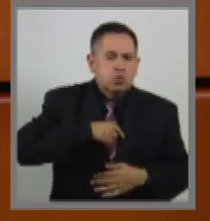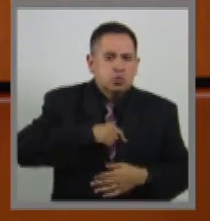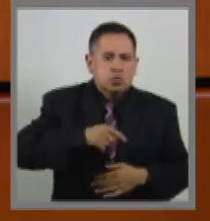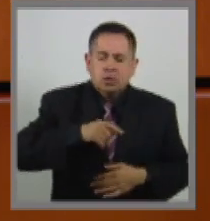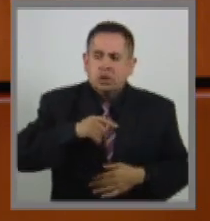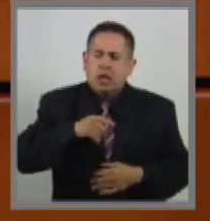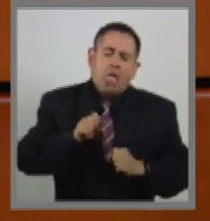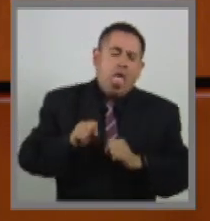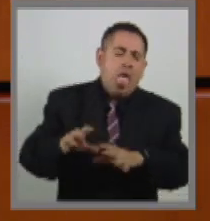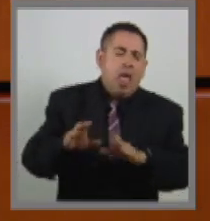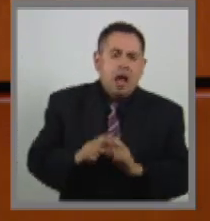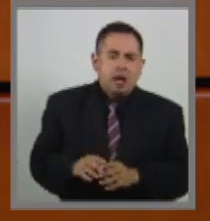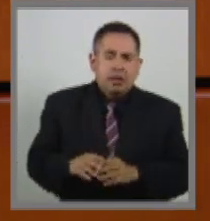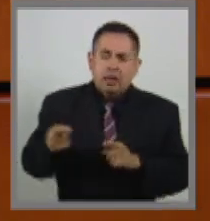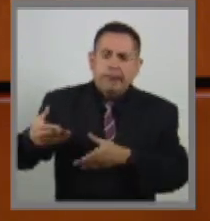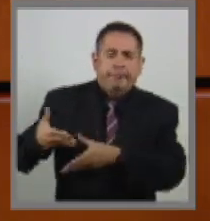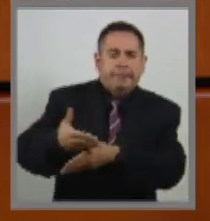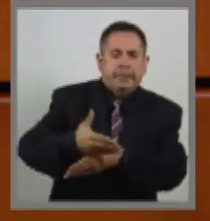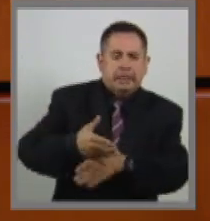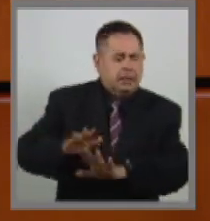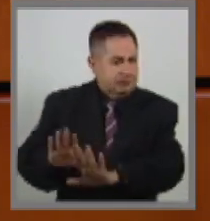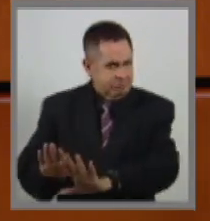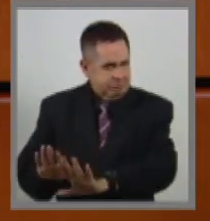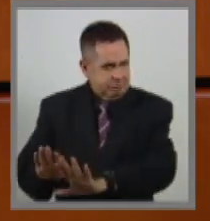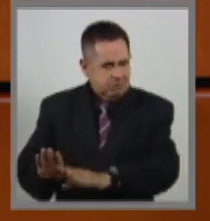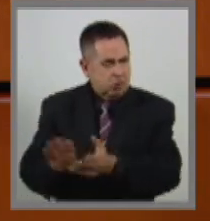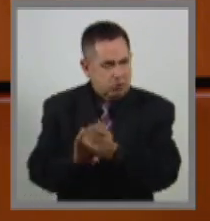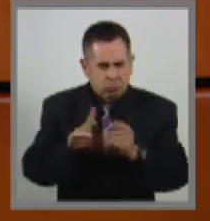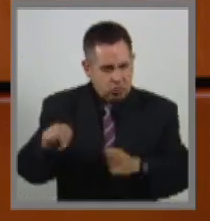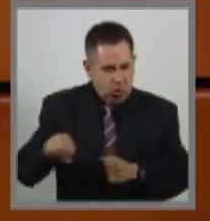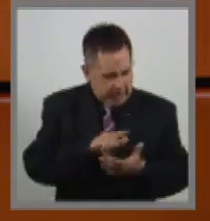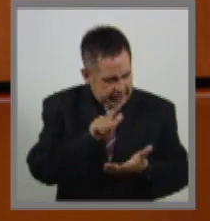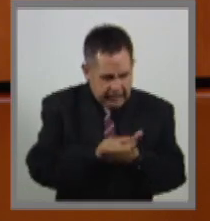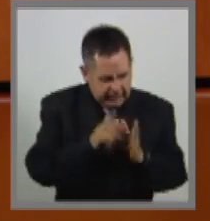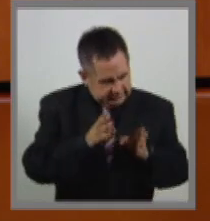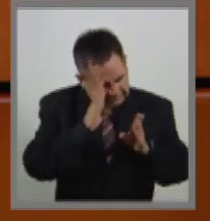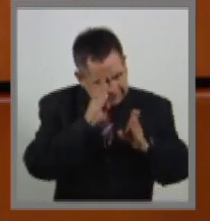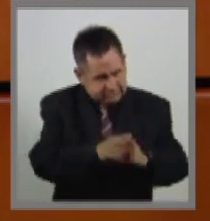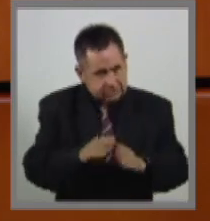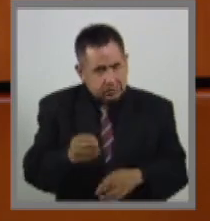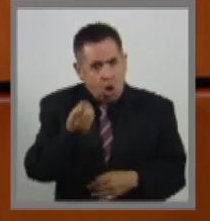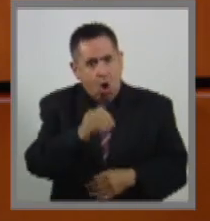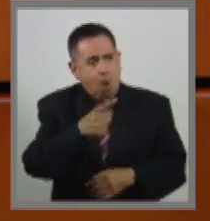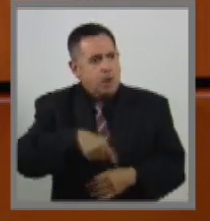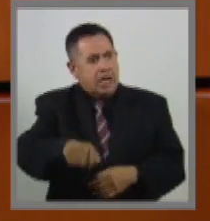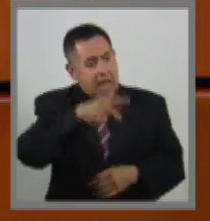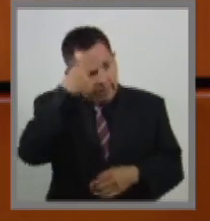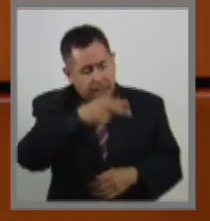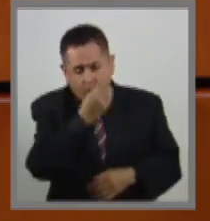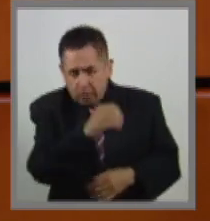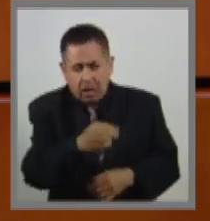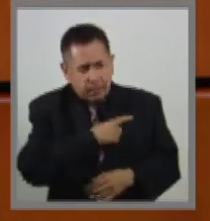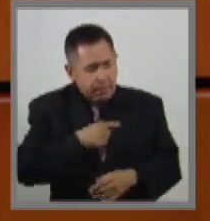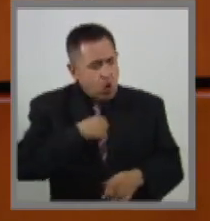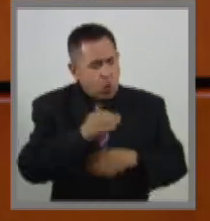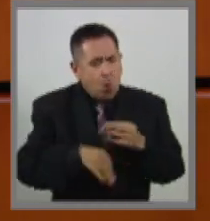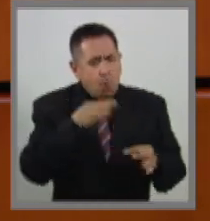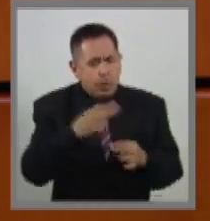permitir una intromisión abusiva de la ley para obligar a ningún mexicano de